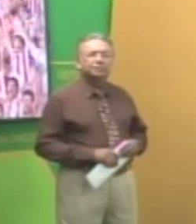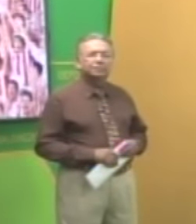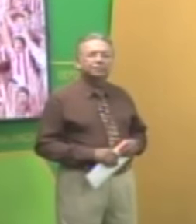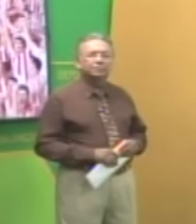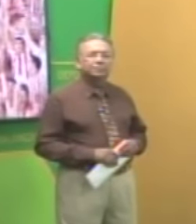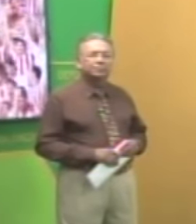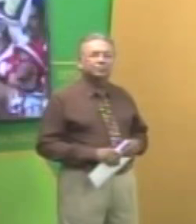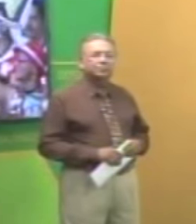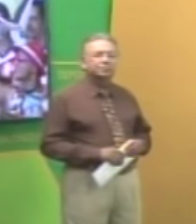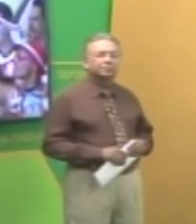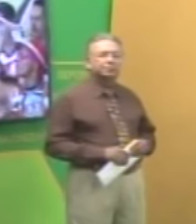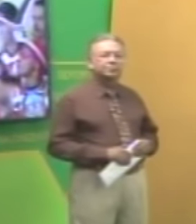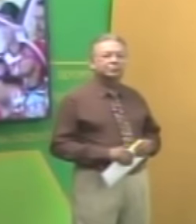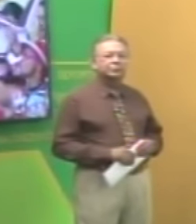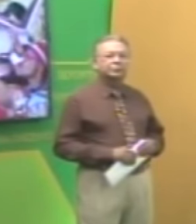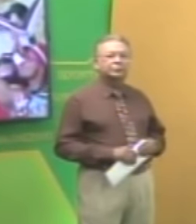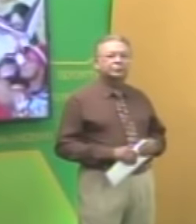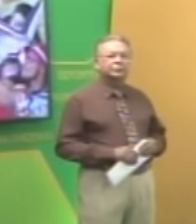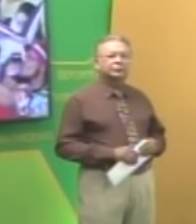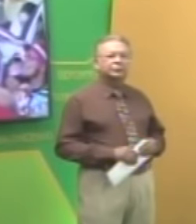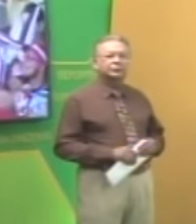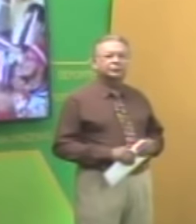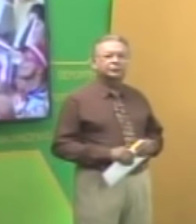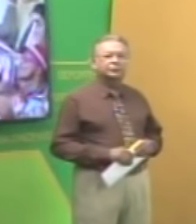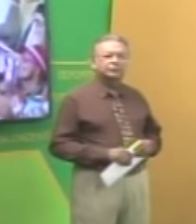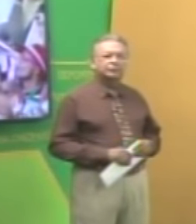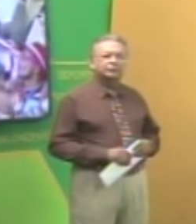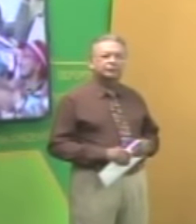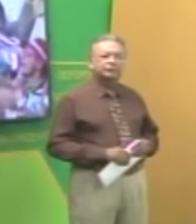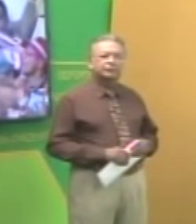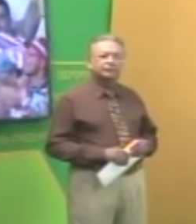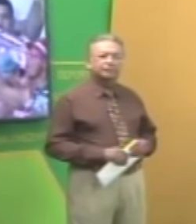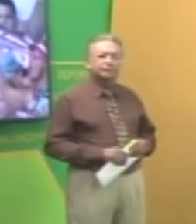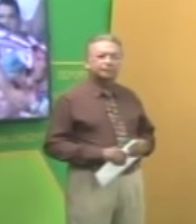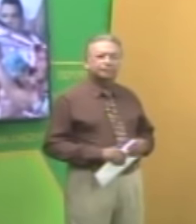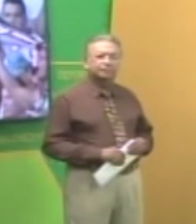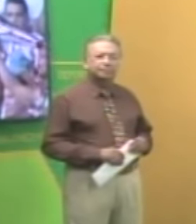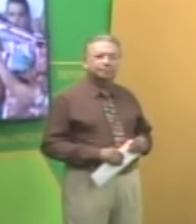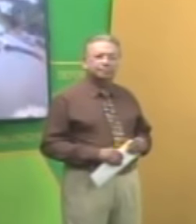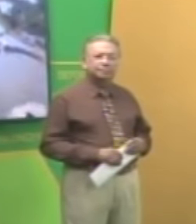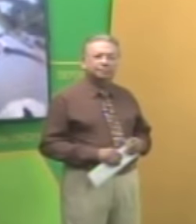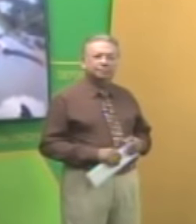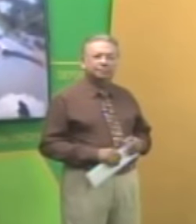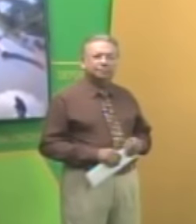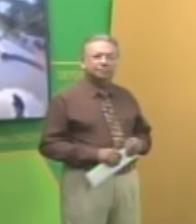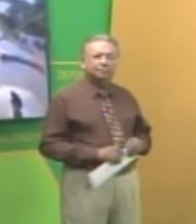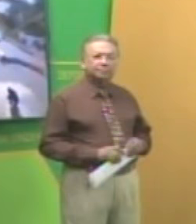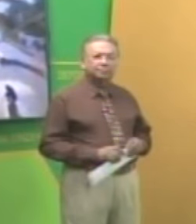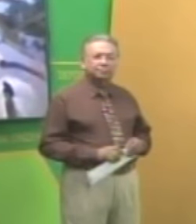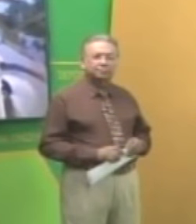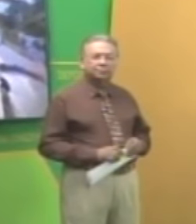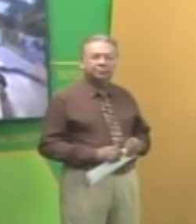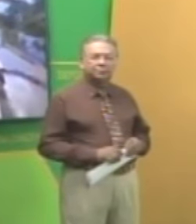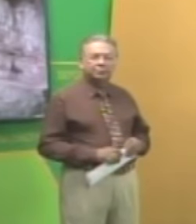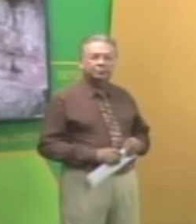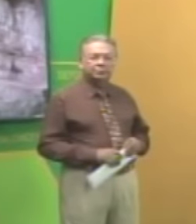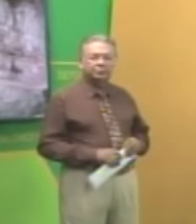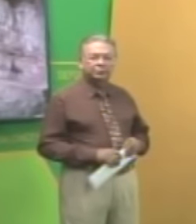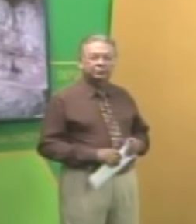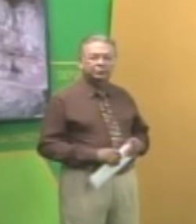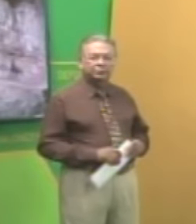aliado www.lasnoticias.co. En Facebook nos pueden encontrar como Las Noticias de Telecaribe 6:30. Y en Twitter